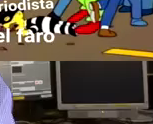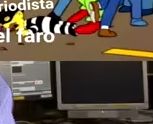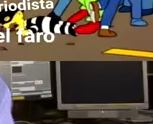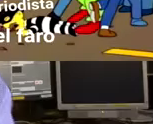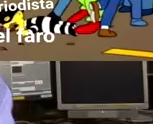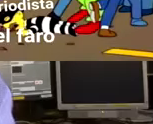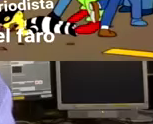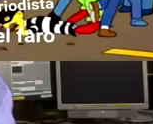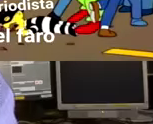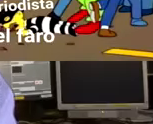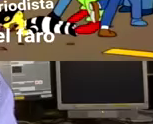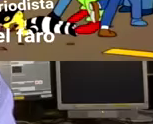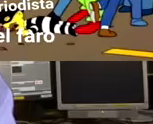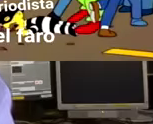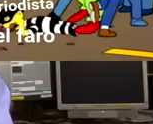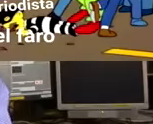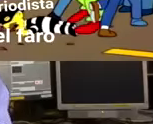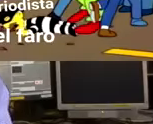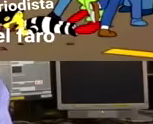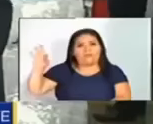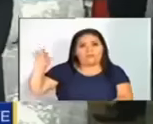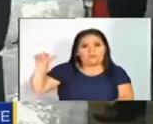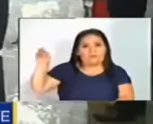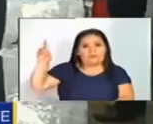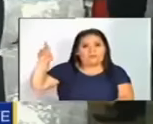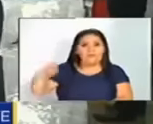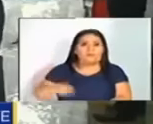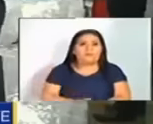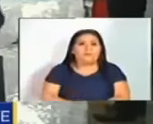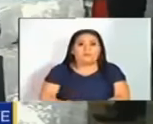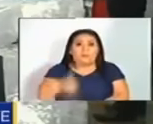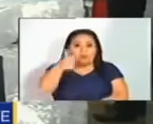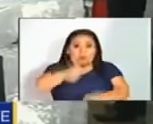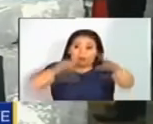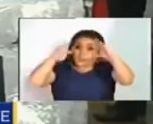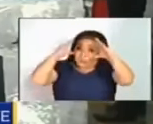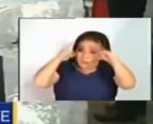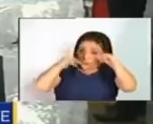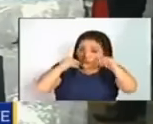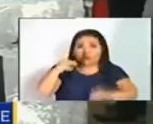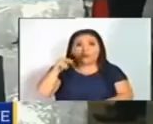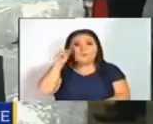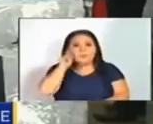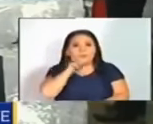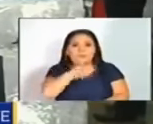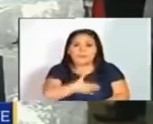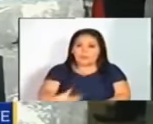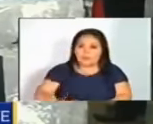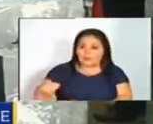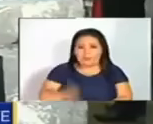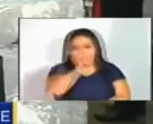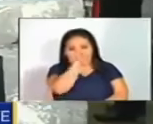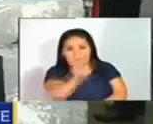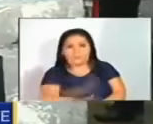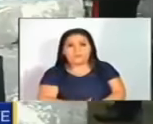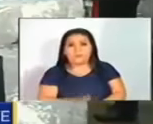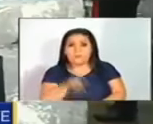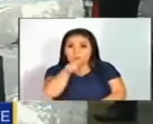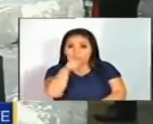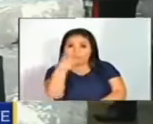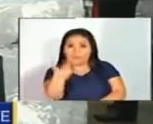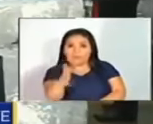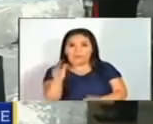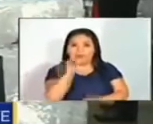la maquinaria mediática para desprestigiar a este gobierno. Buenas noches, presidente. Dos preguntas. Uno, usted dijo que se reunió con